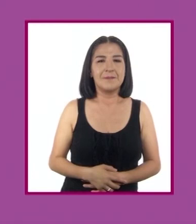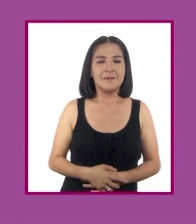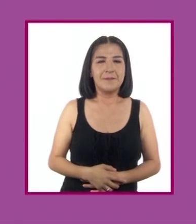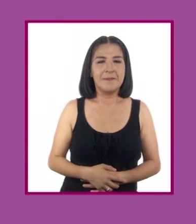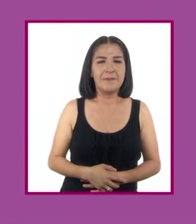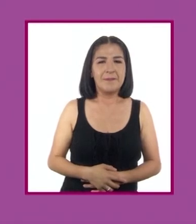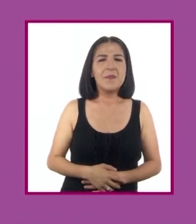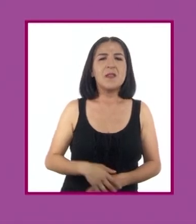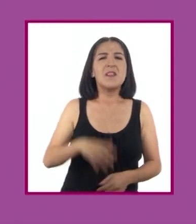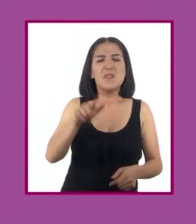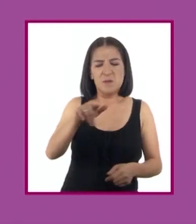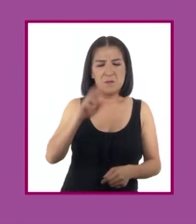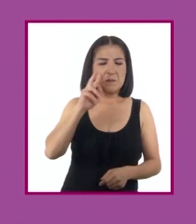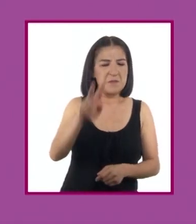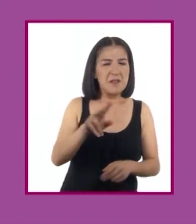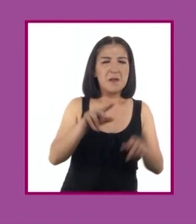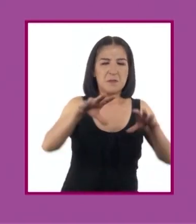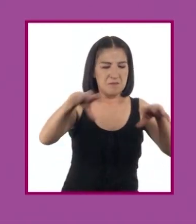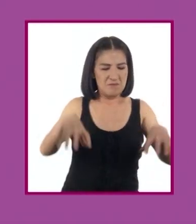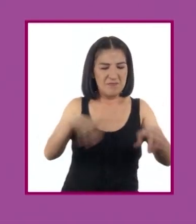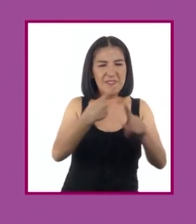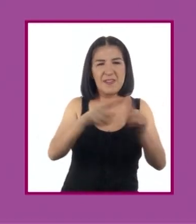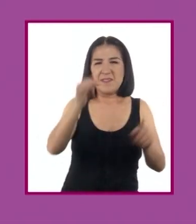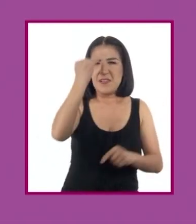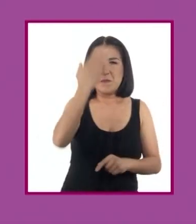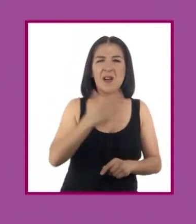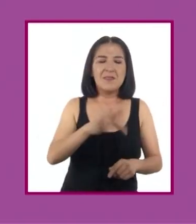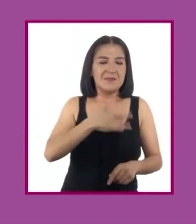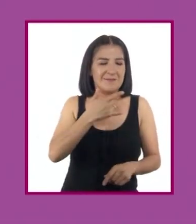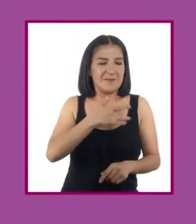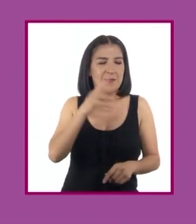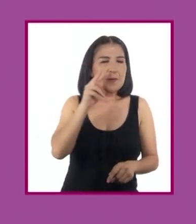¿Qué tipo de sentimientos les generan cada imagen?